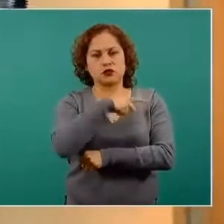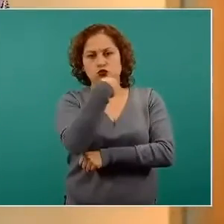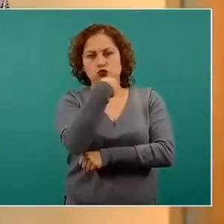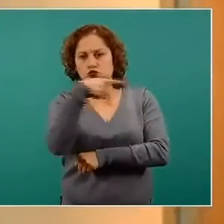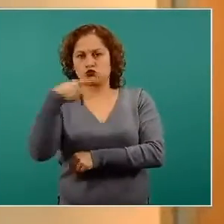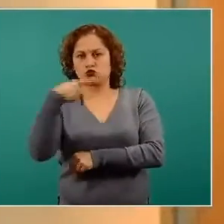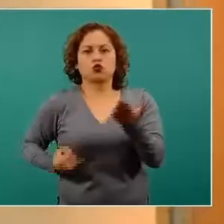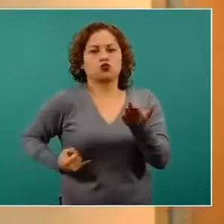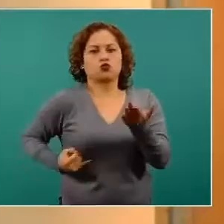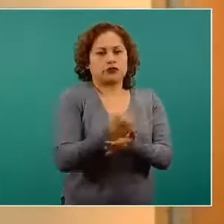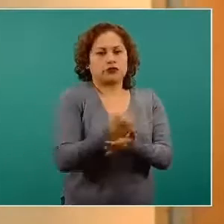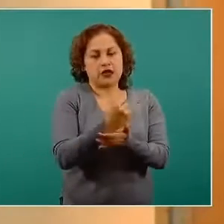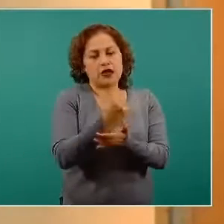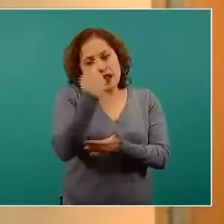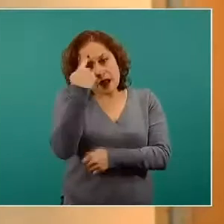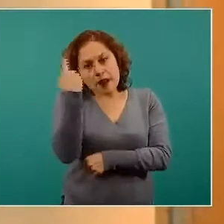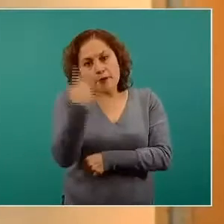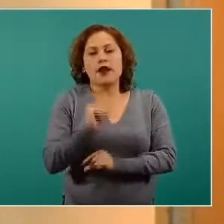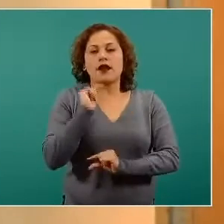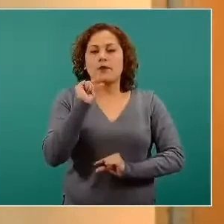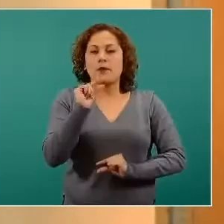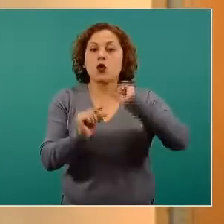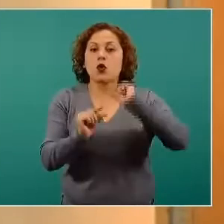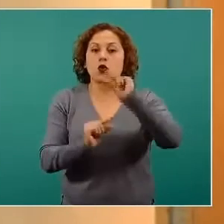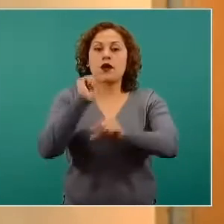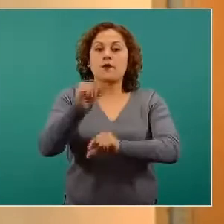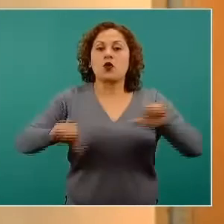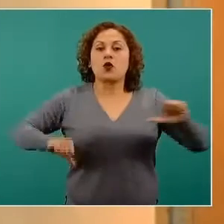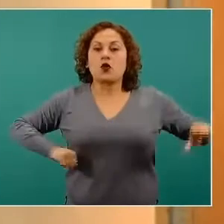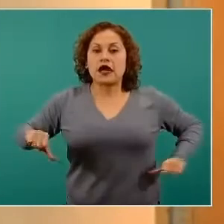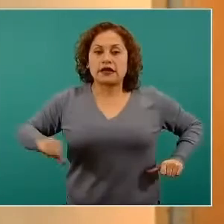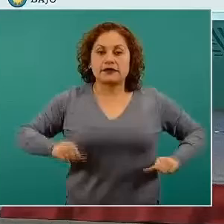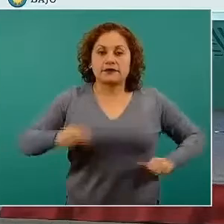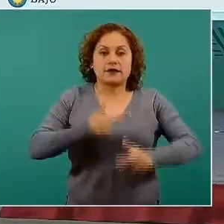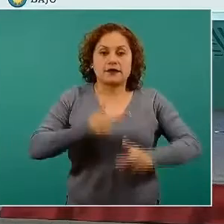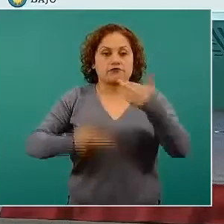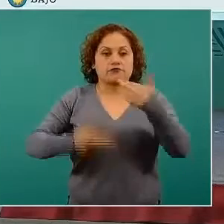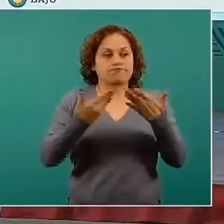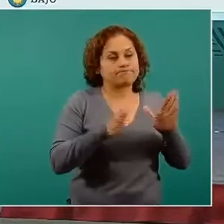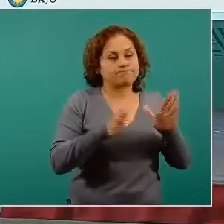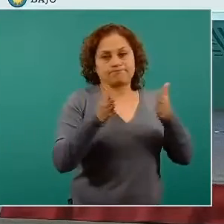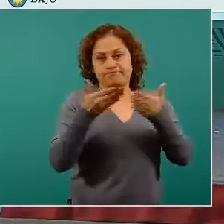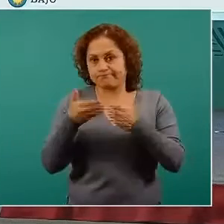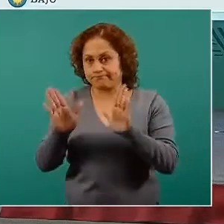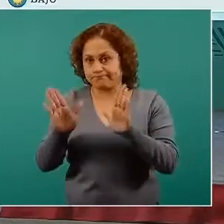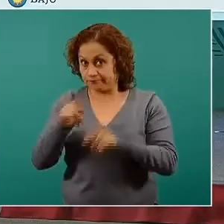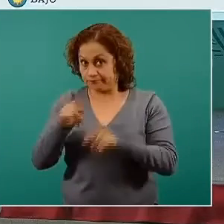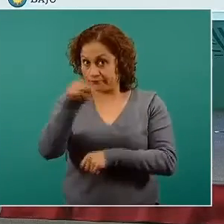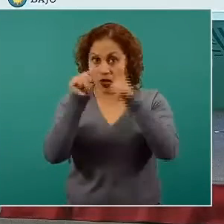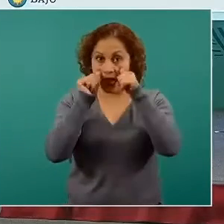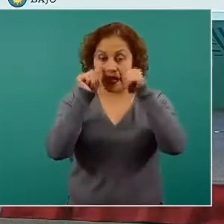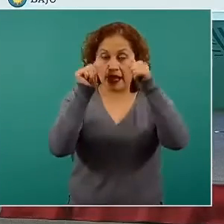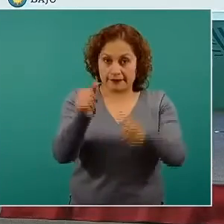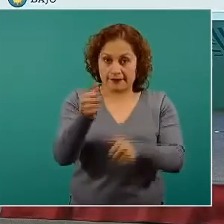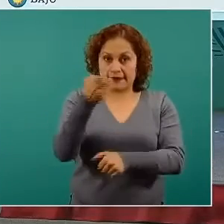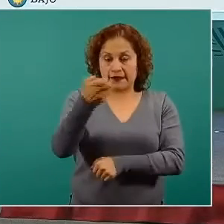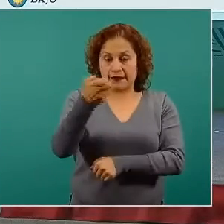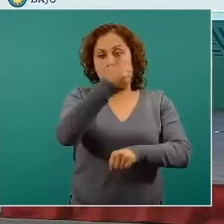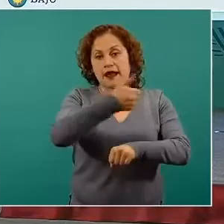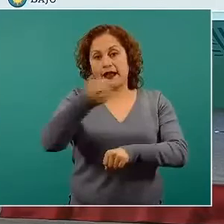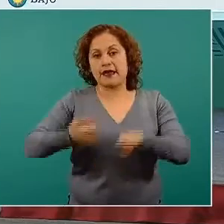cómo ir reabriendo algunas de las actividades socioeconómicas. Y 2, conforme se vayan